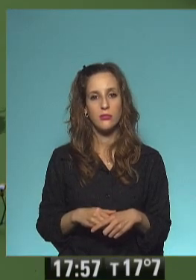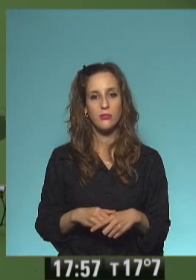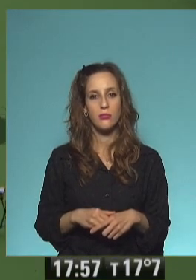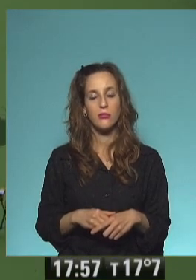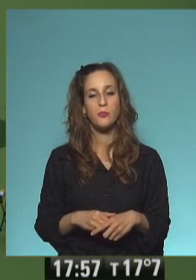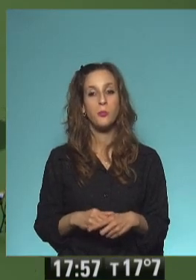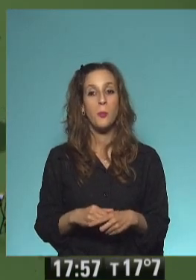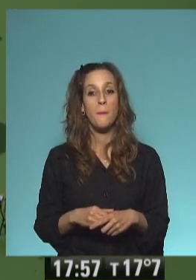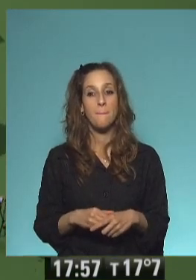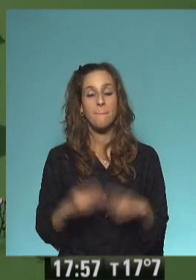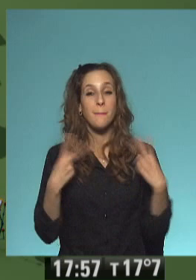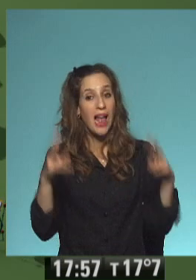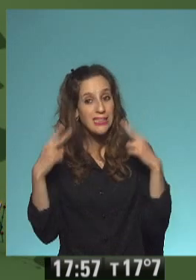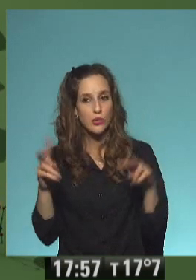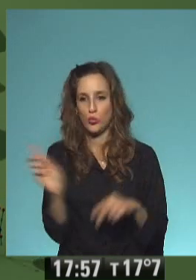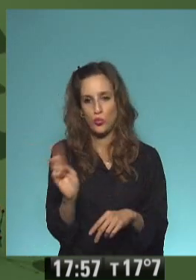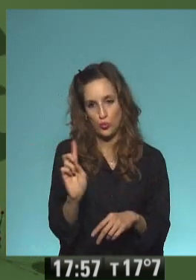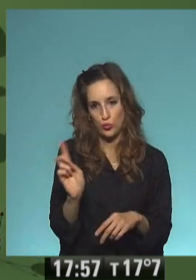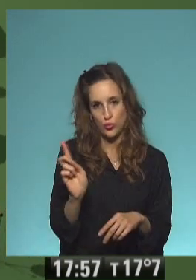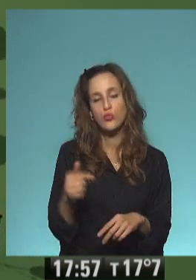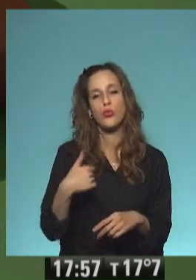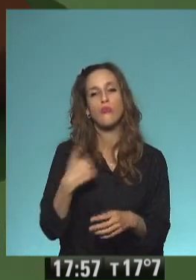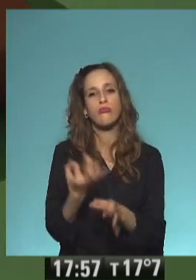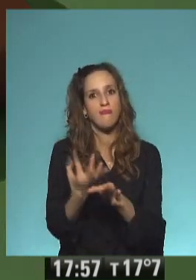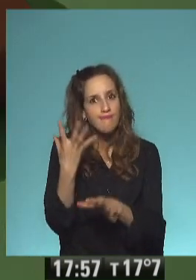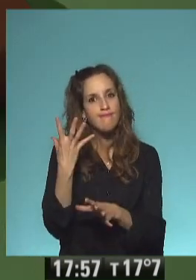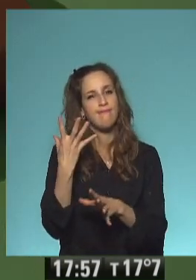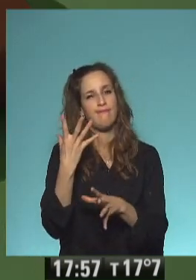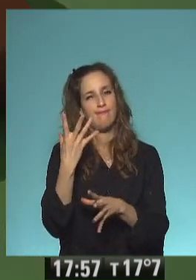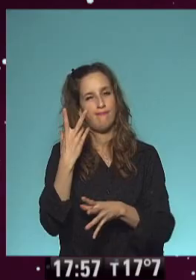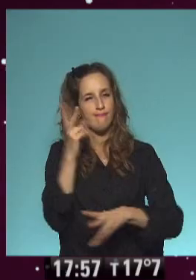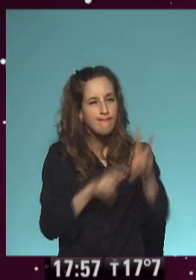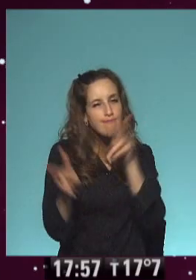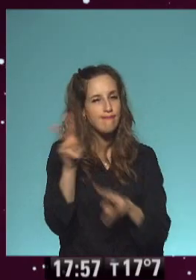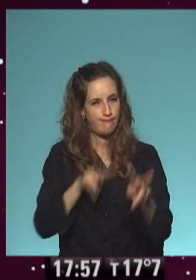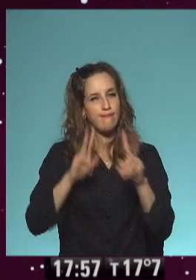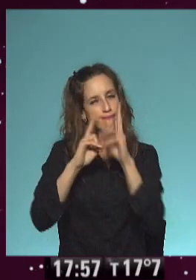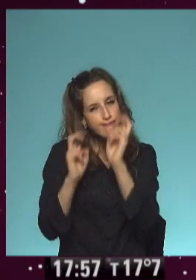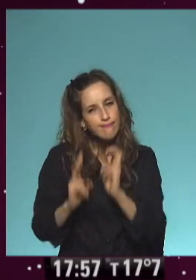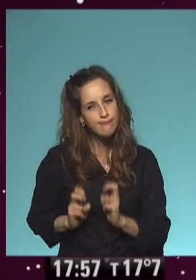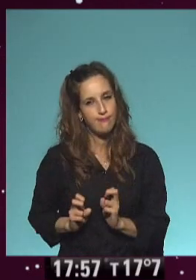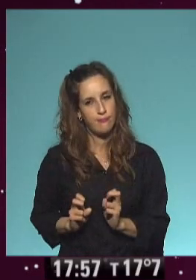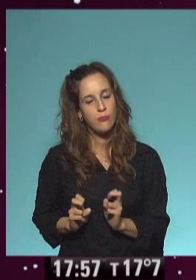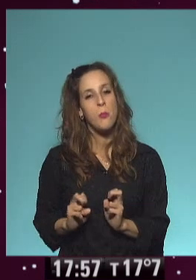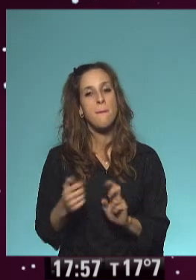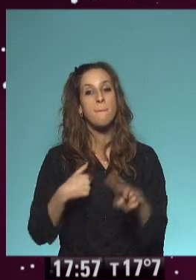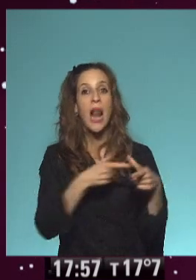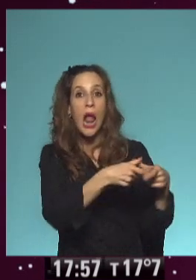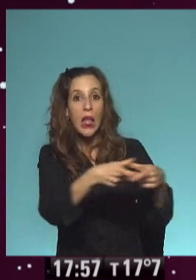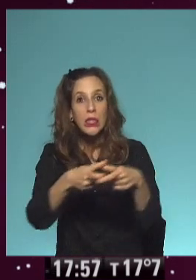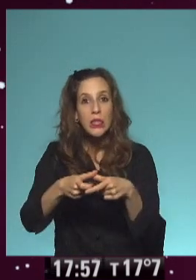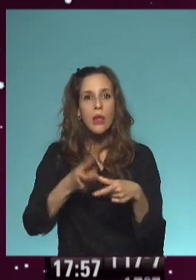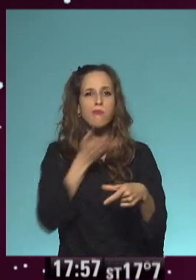No, yo era un explorador. Wow. Recorrí 1000 planetas de toda la